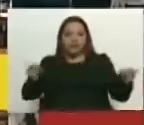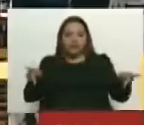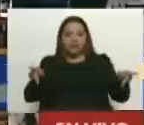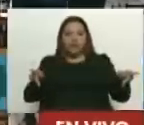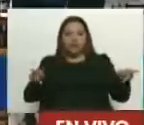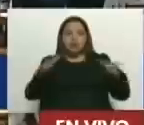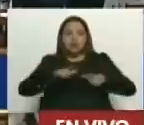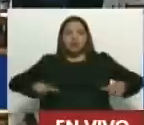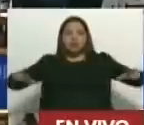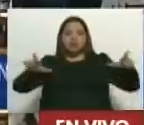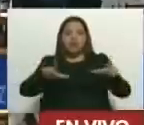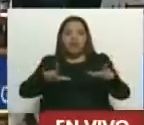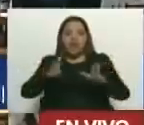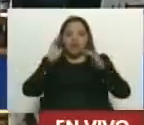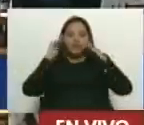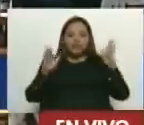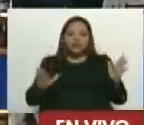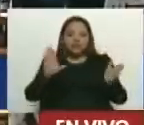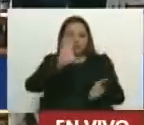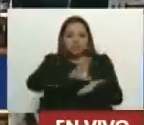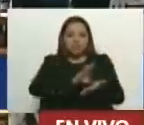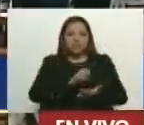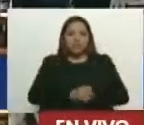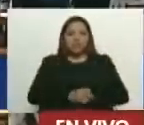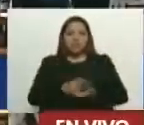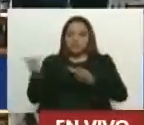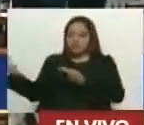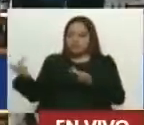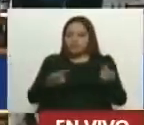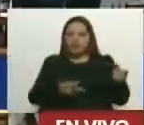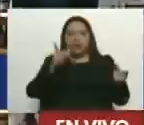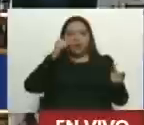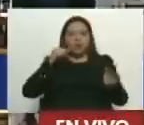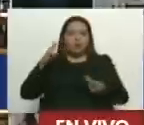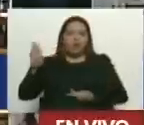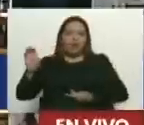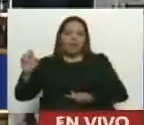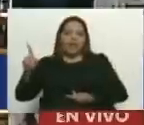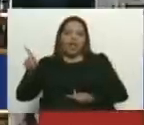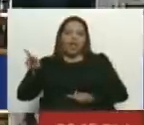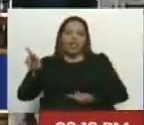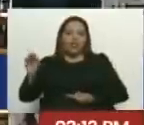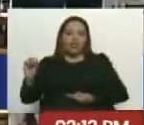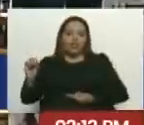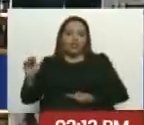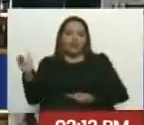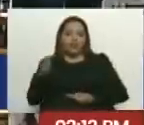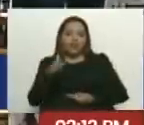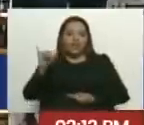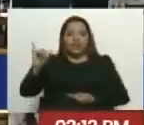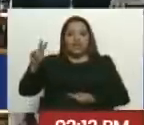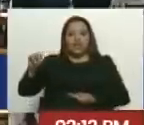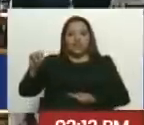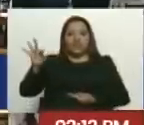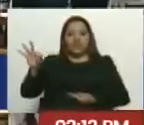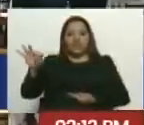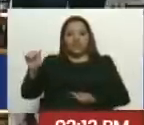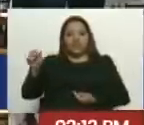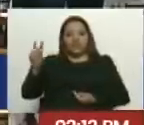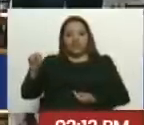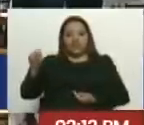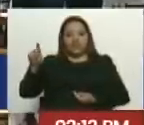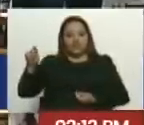auditorio central, recibir al ciudadano Pedro Infante, diputado, primer